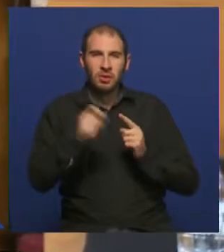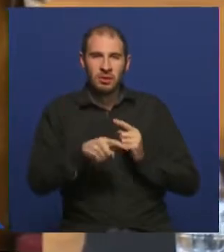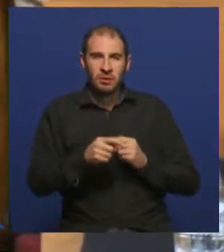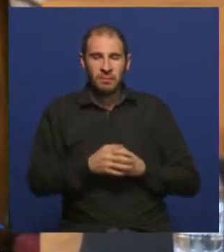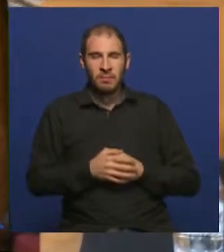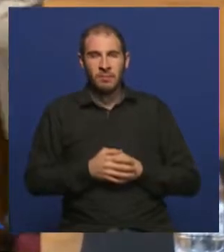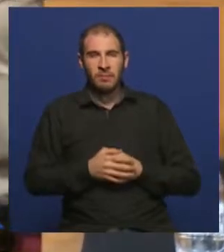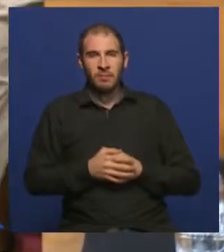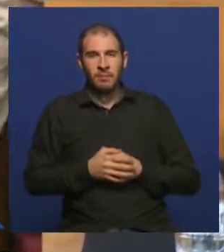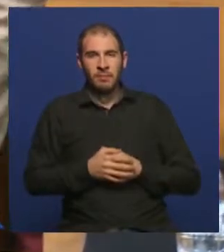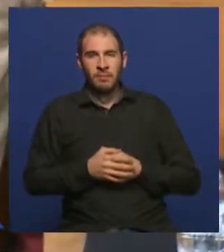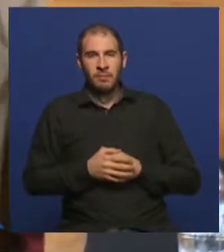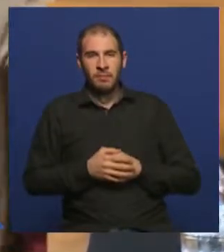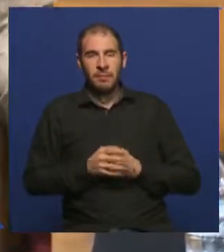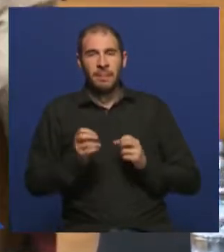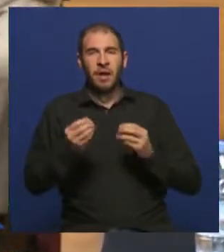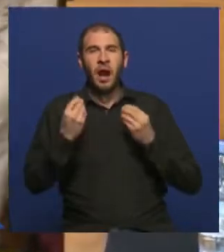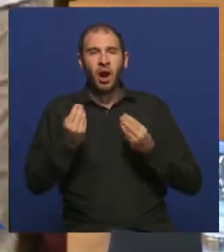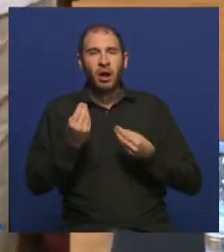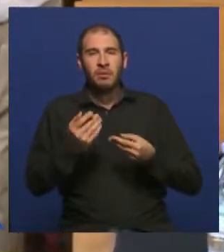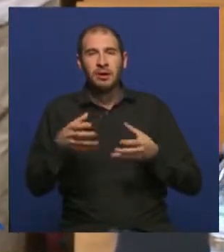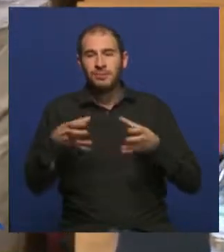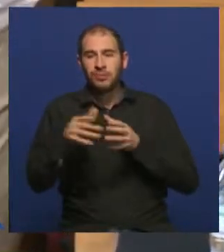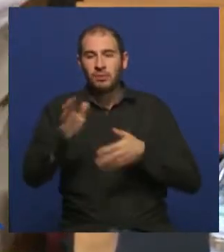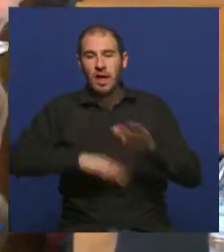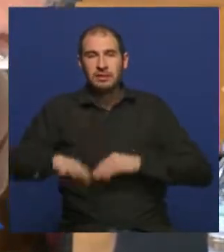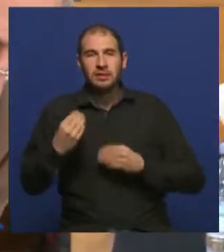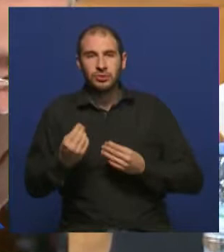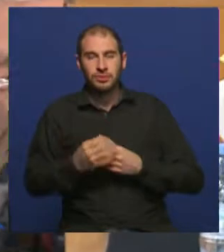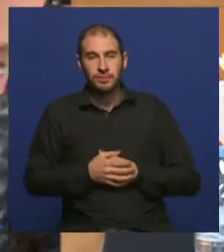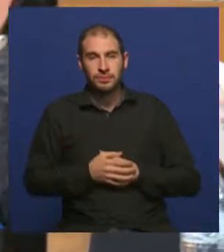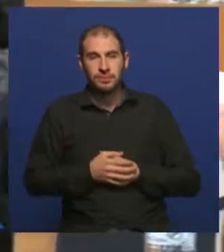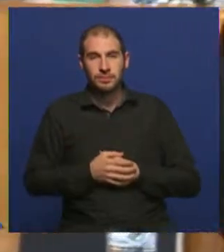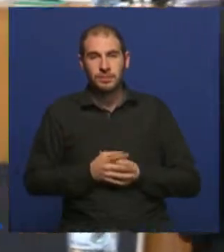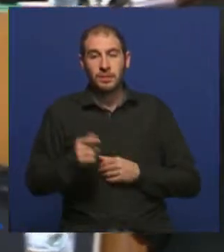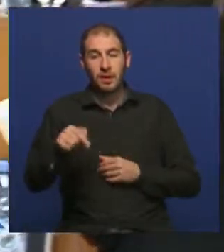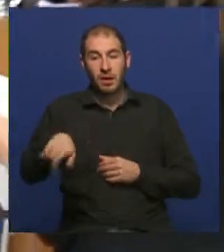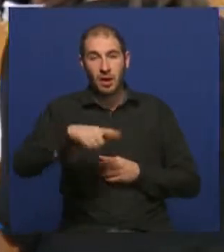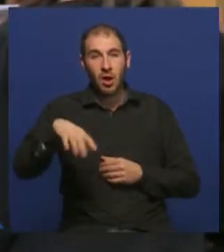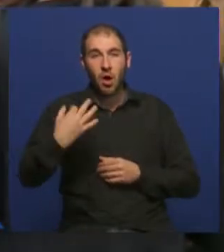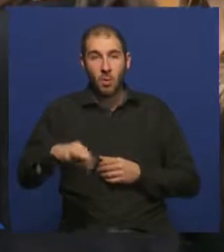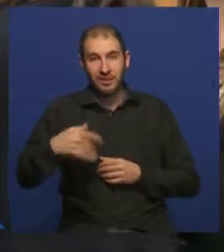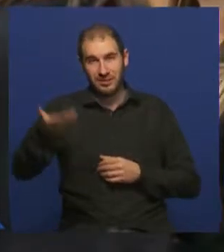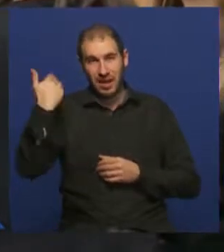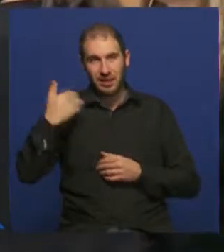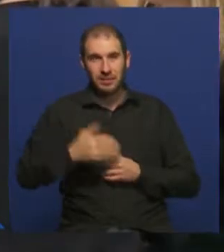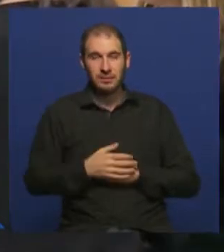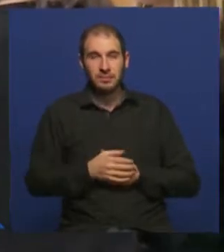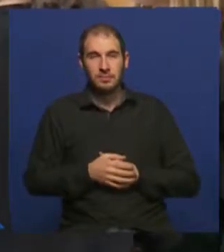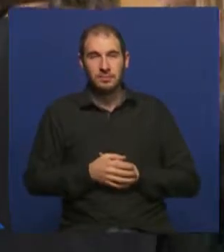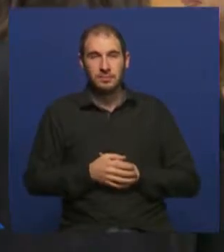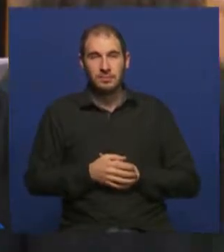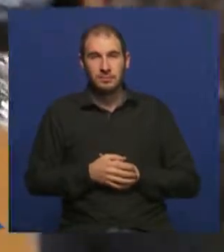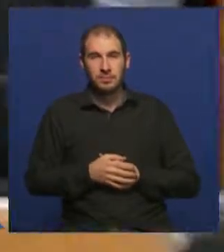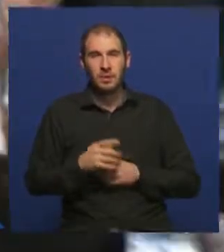que ver con cómo actuaron esas instituciones que debieron en su momento